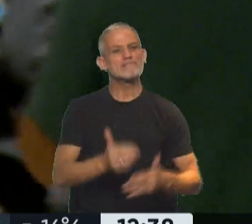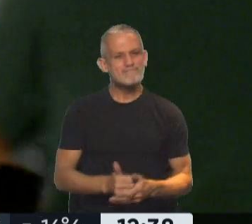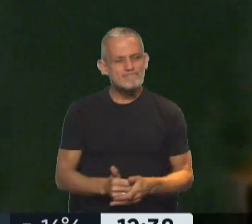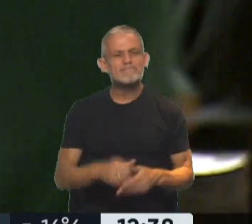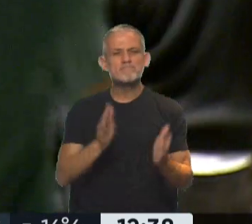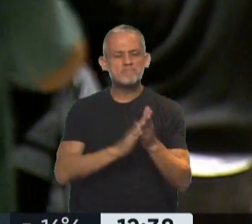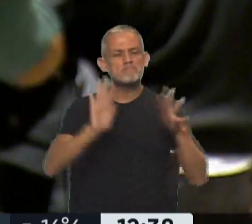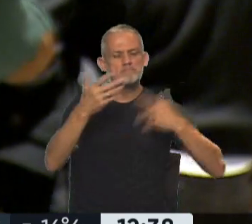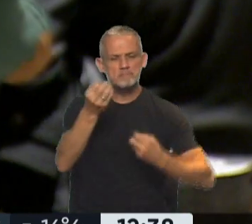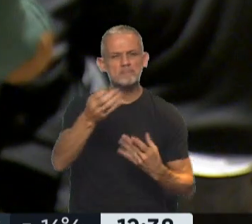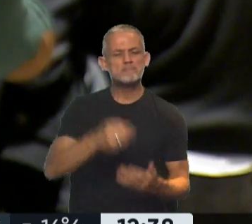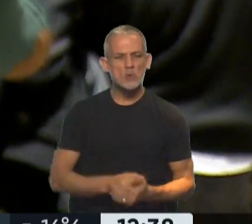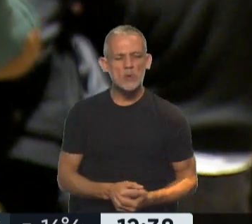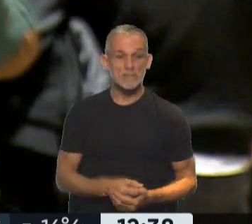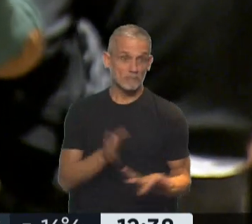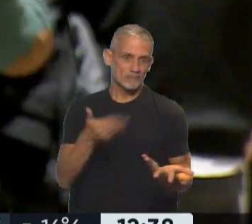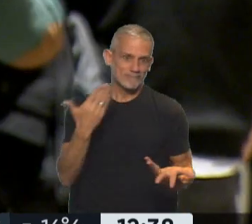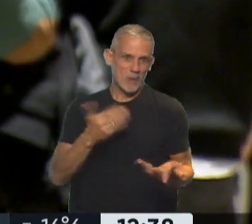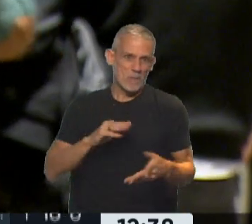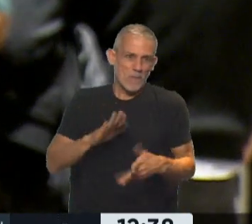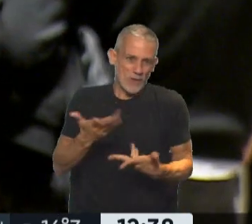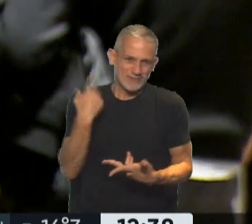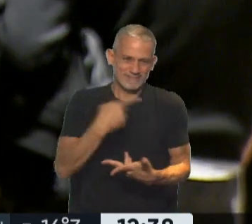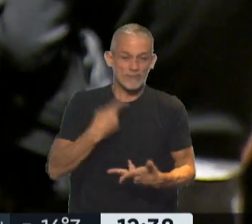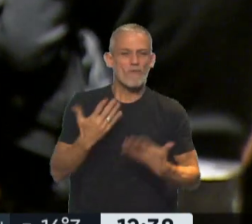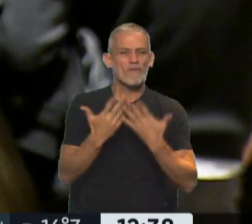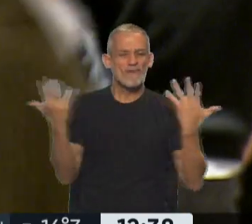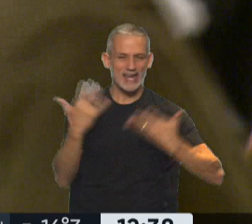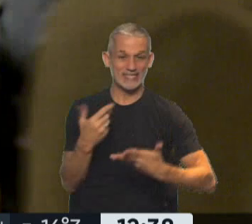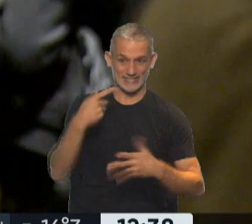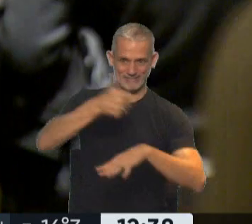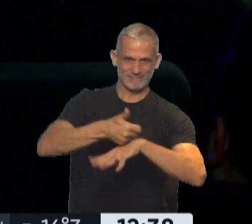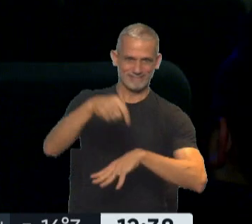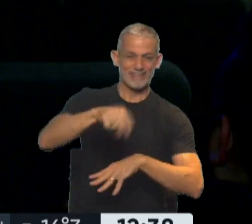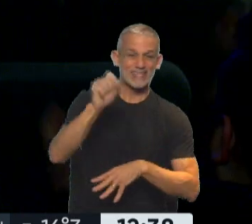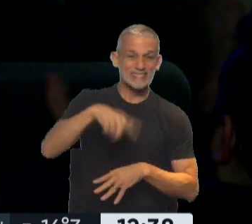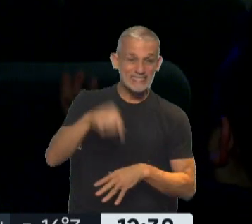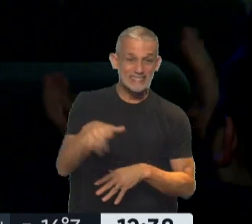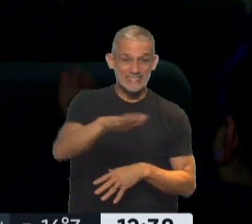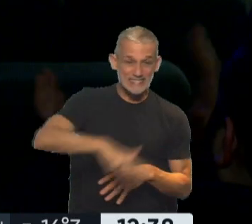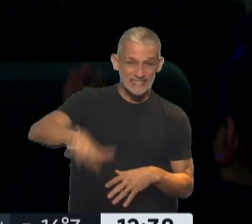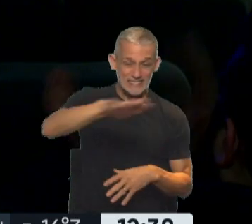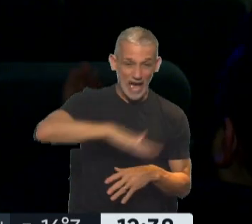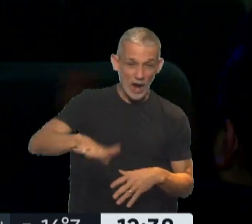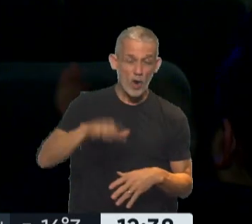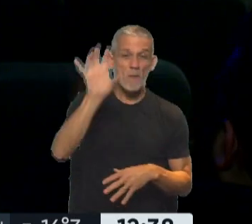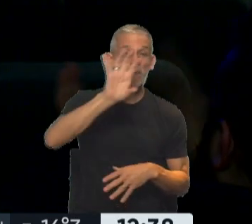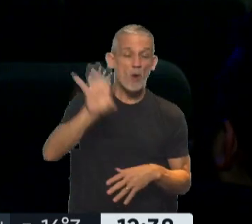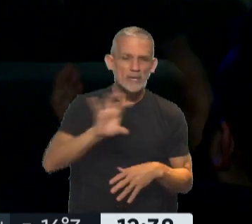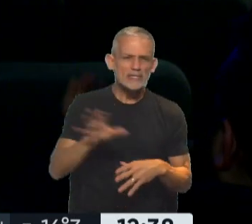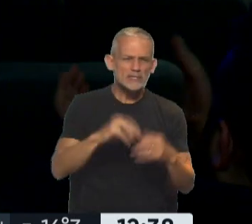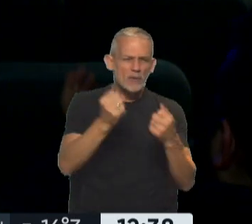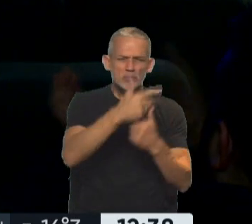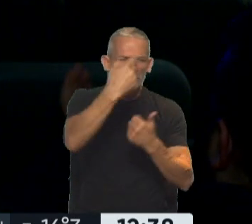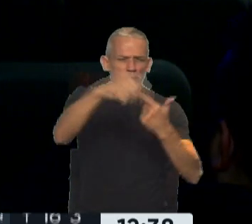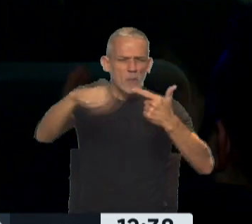realmente extraordinario, y por eso estamos muy, muy felices de que sea allí, en esa provincia, con su